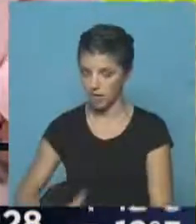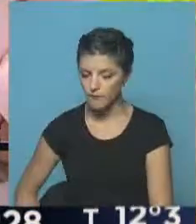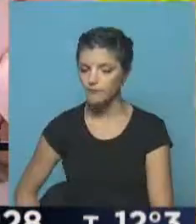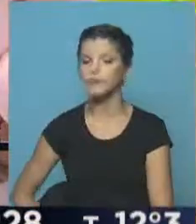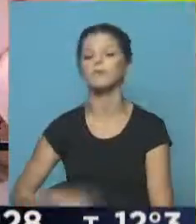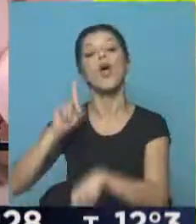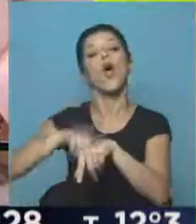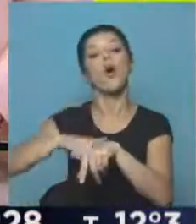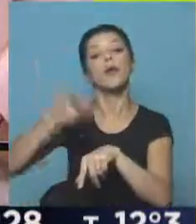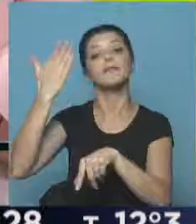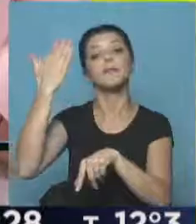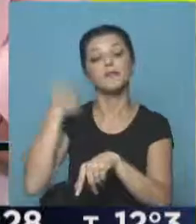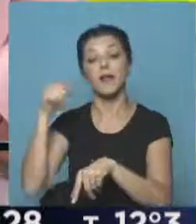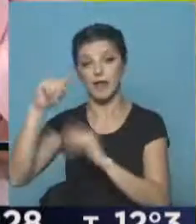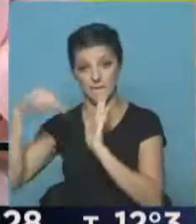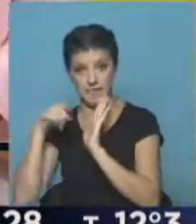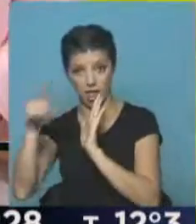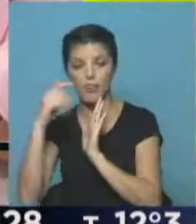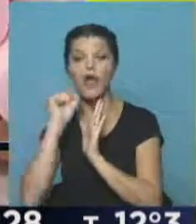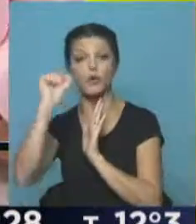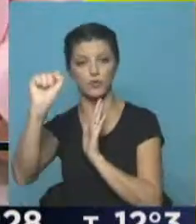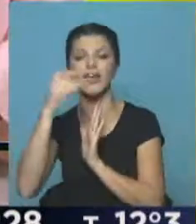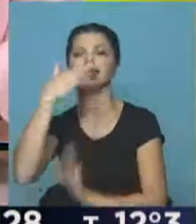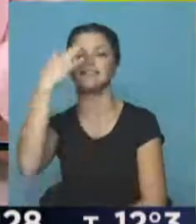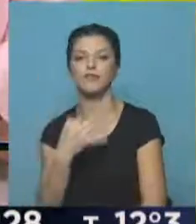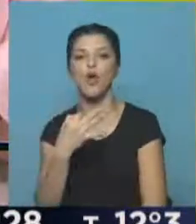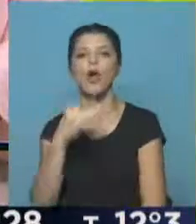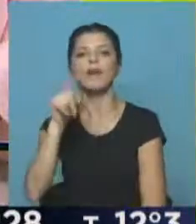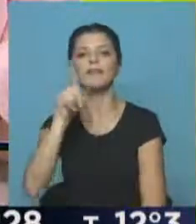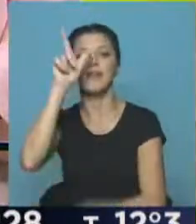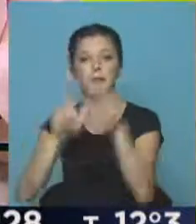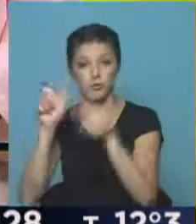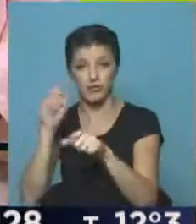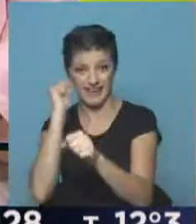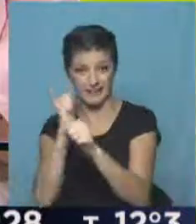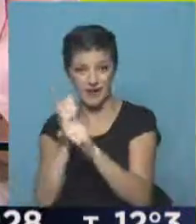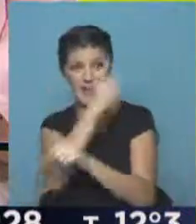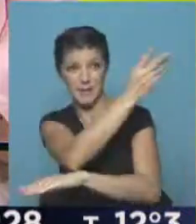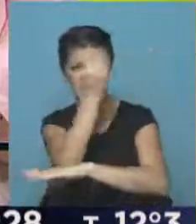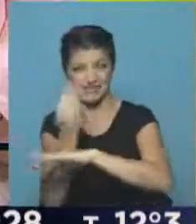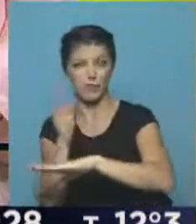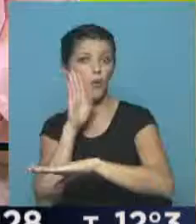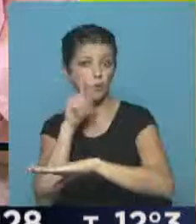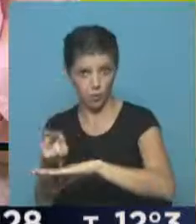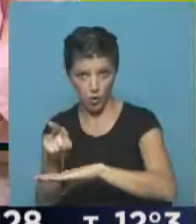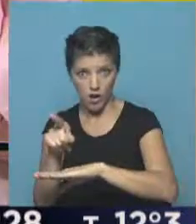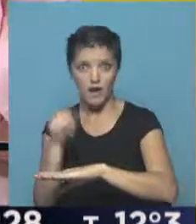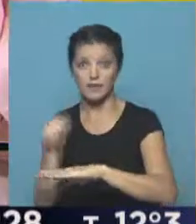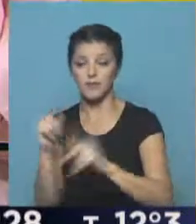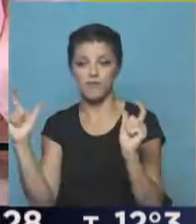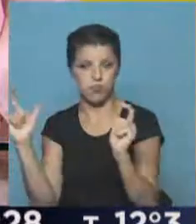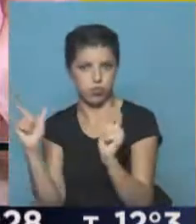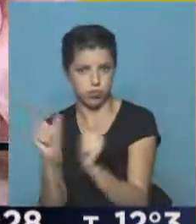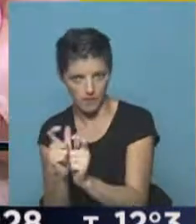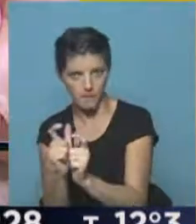las últimas horas, Moscú decidió reducir la cantidad de personal diplomático norteamericano que puede permanecer en la capital rusa. Se